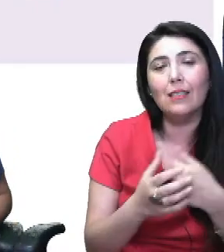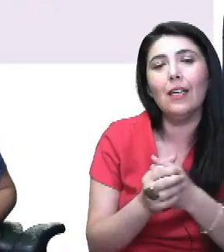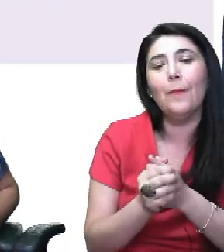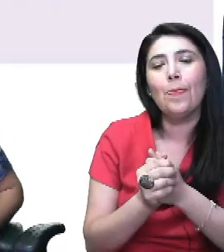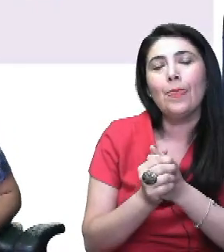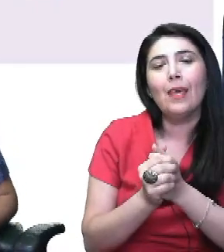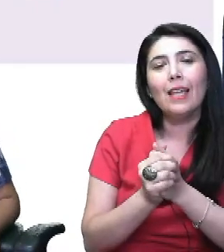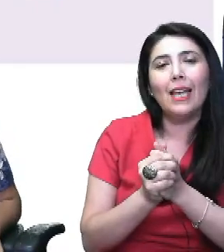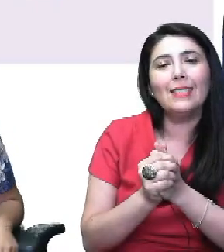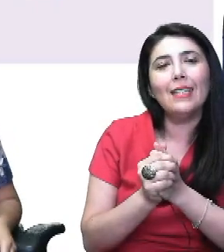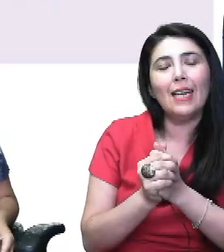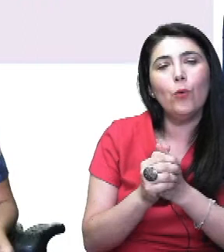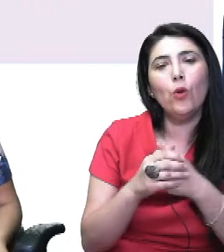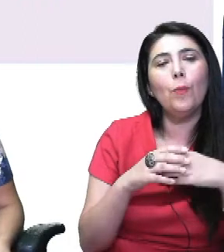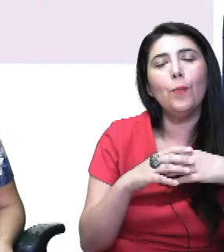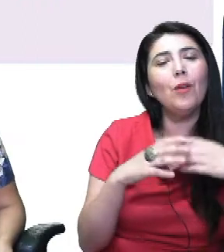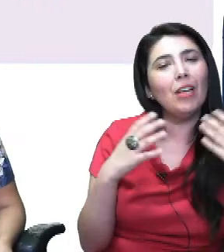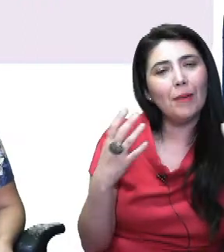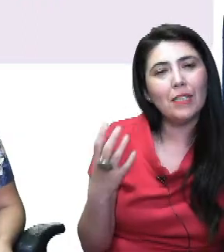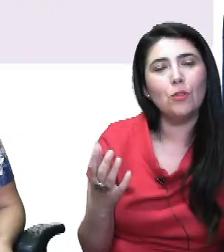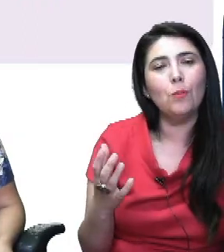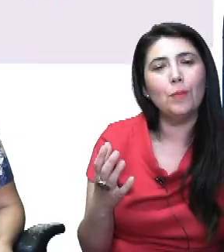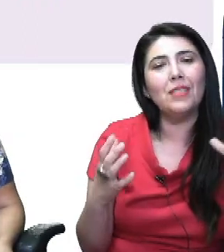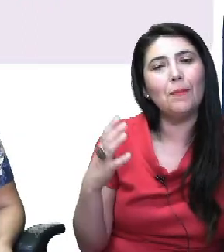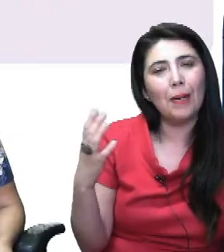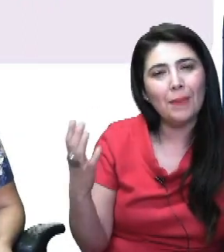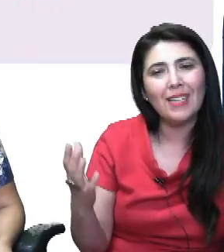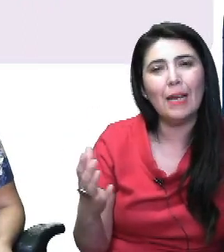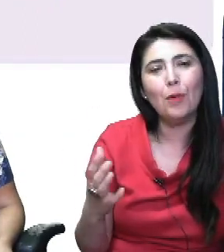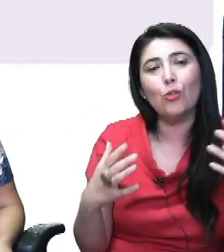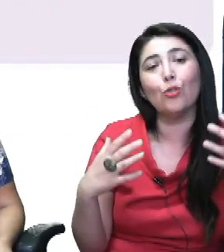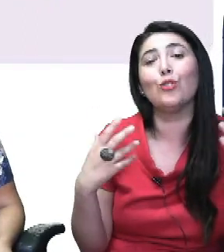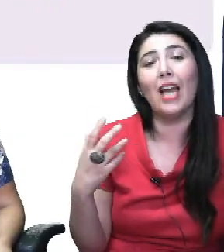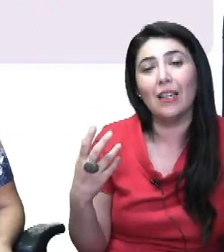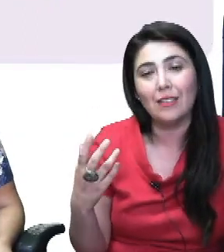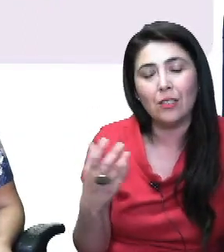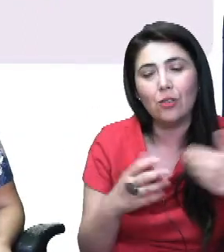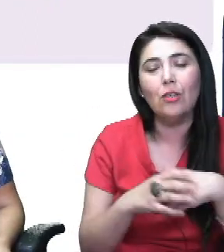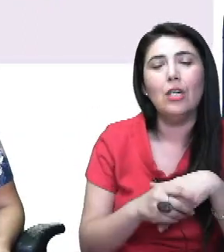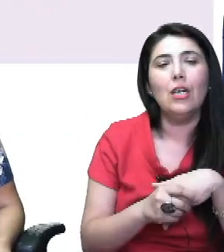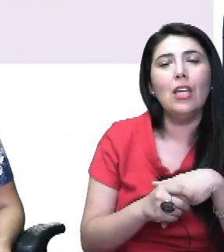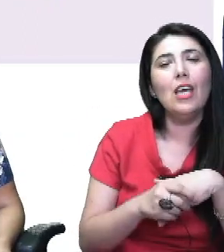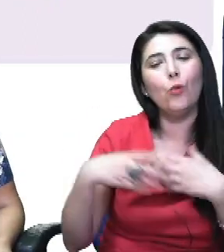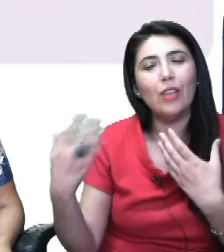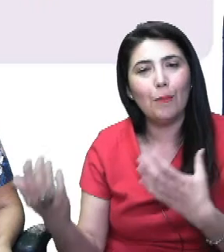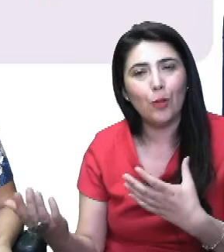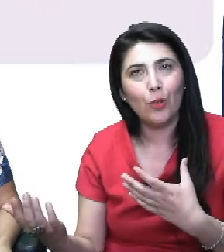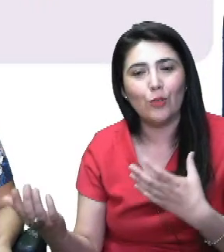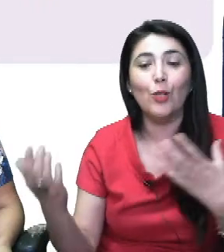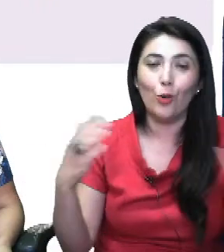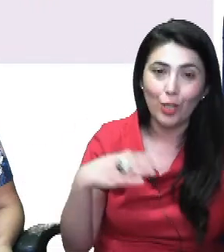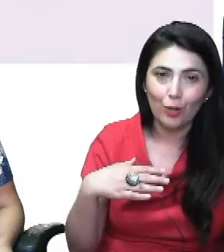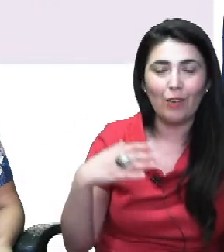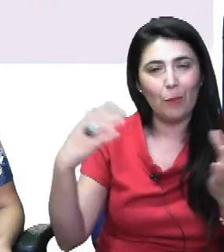y desastre, que existen algunos problemas que son principalmente del ámbito social, ¿cierto?, y algunos del